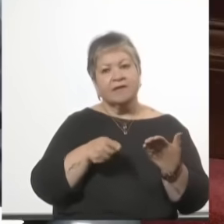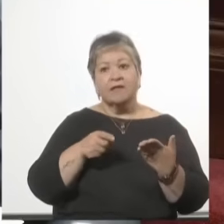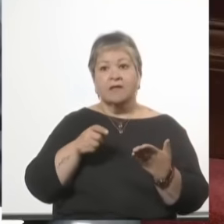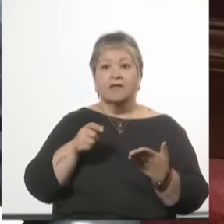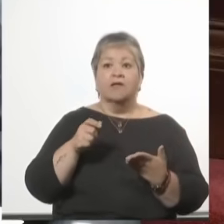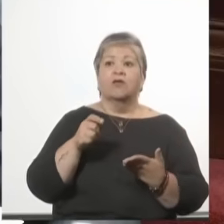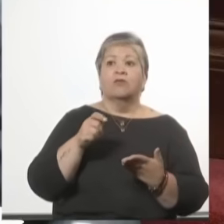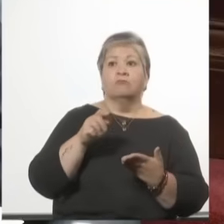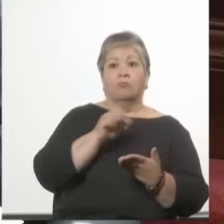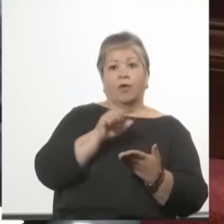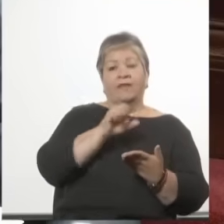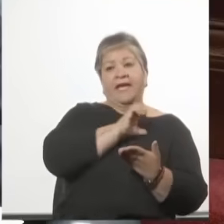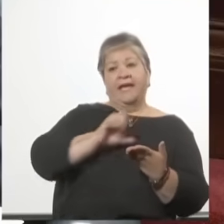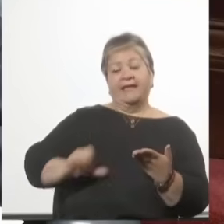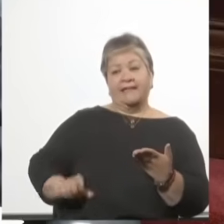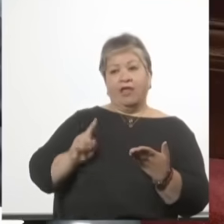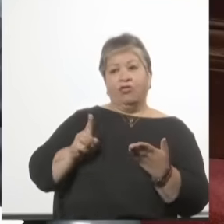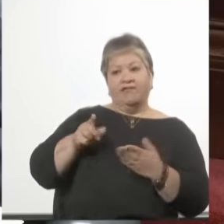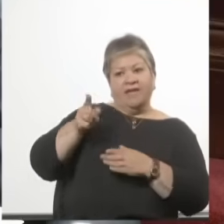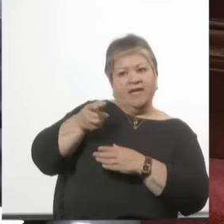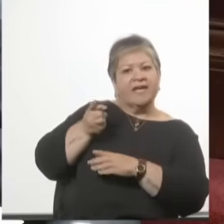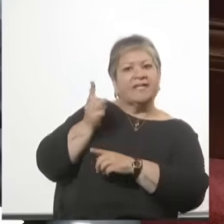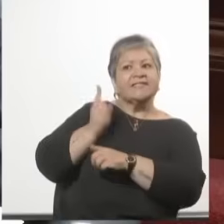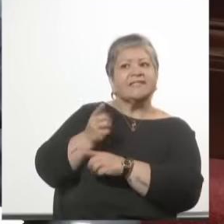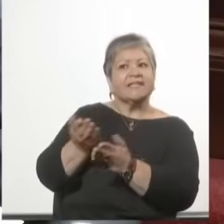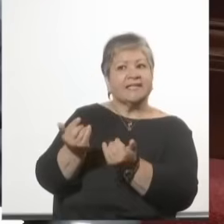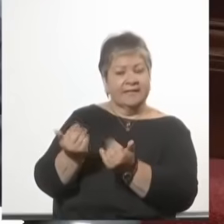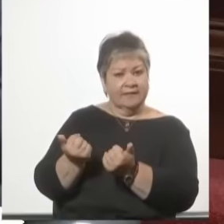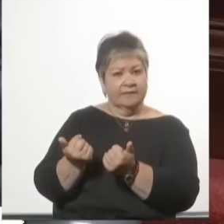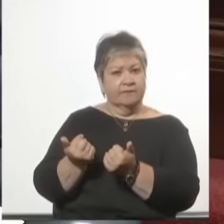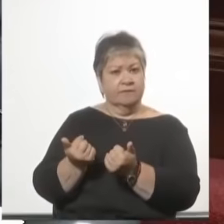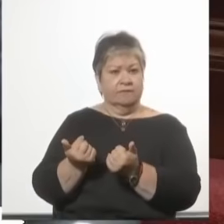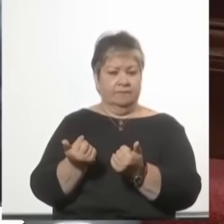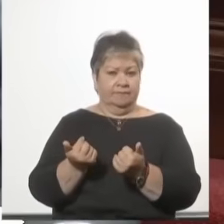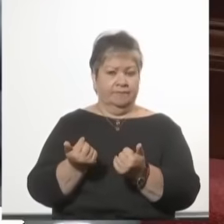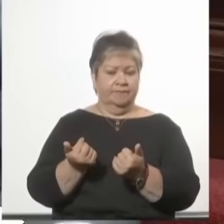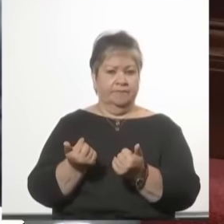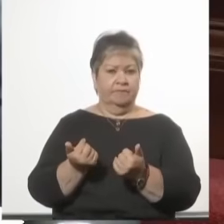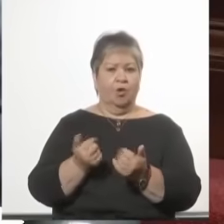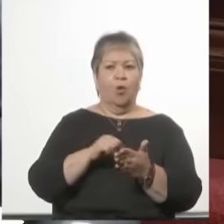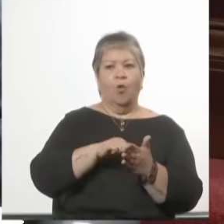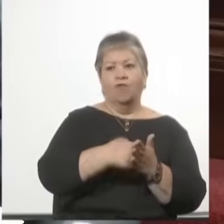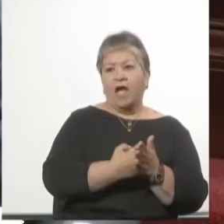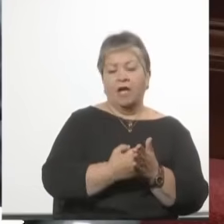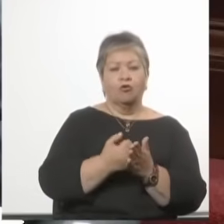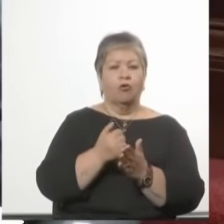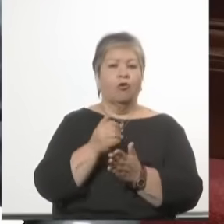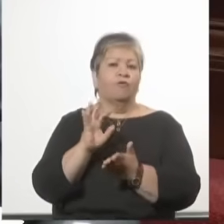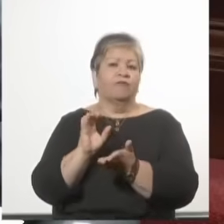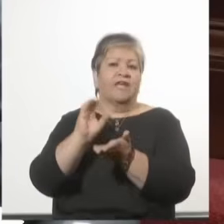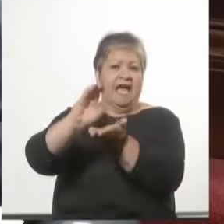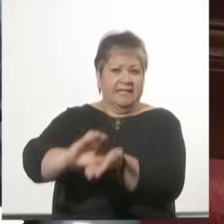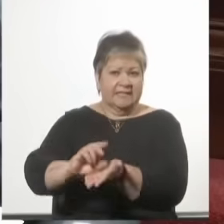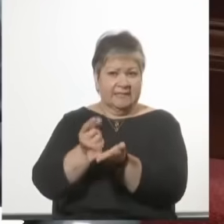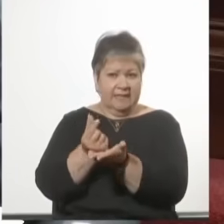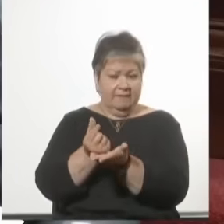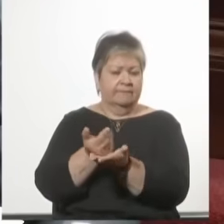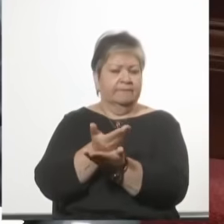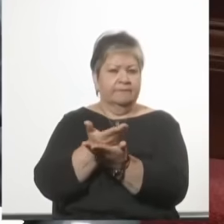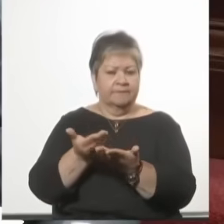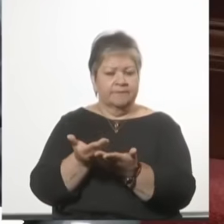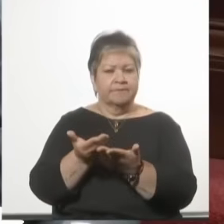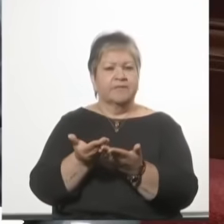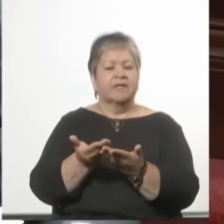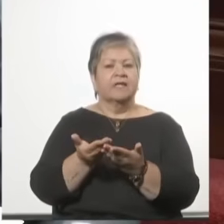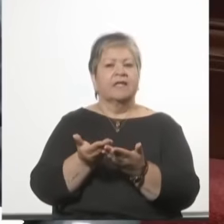el deber de otorgar. Tal el caso, por ejemplo, un seguro de fianza o de caución o un aval bancario. La relación contrato